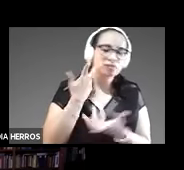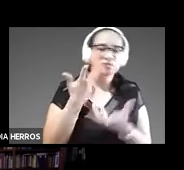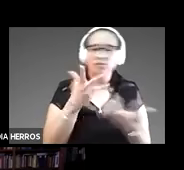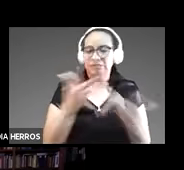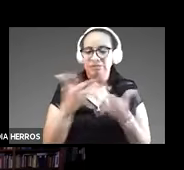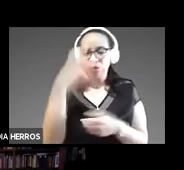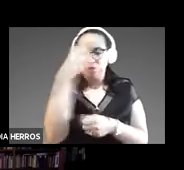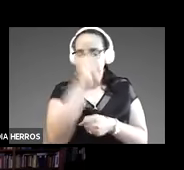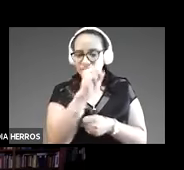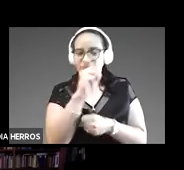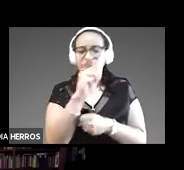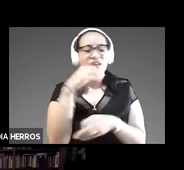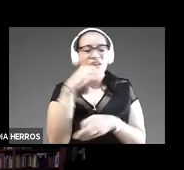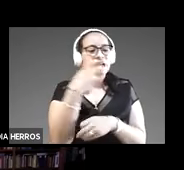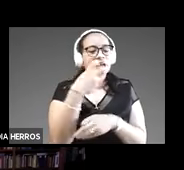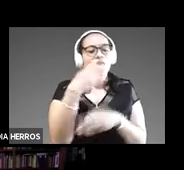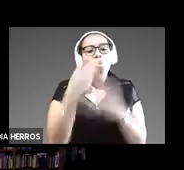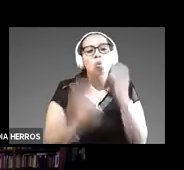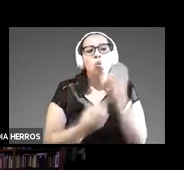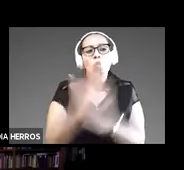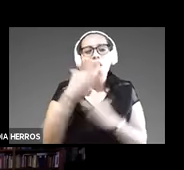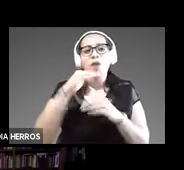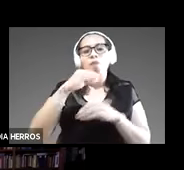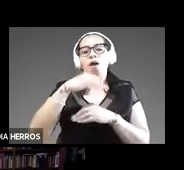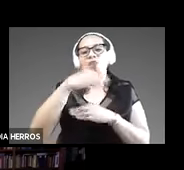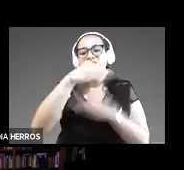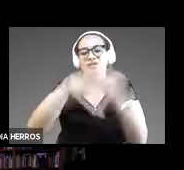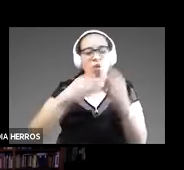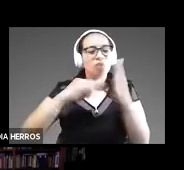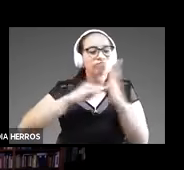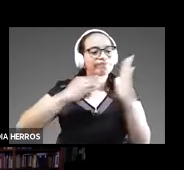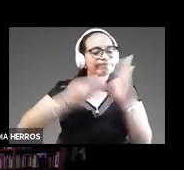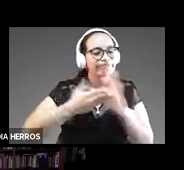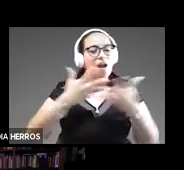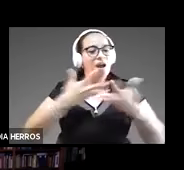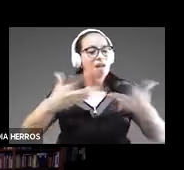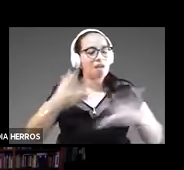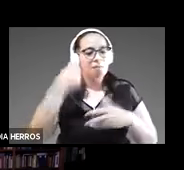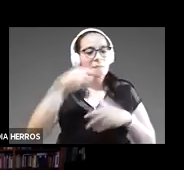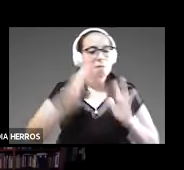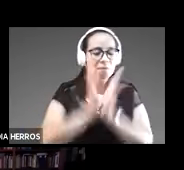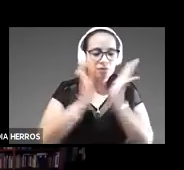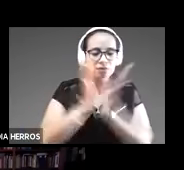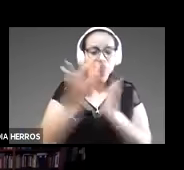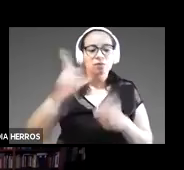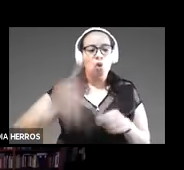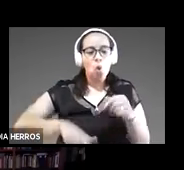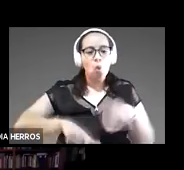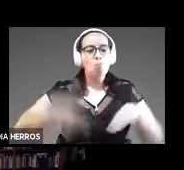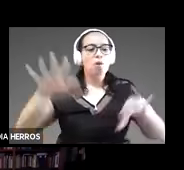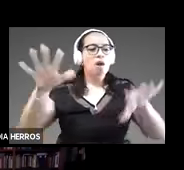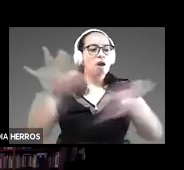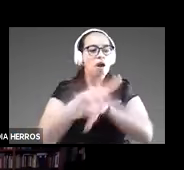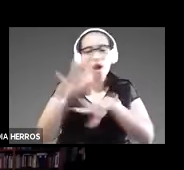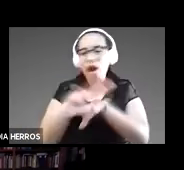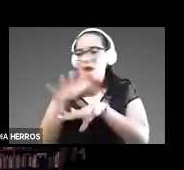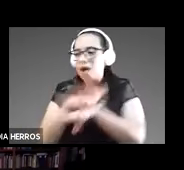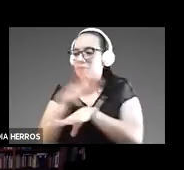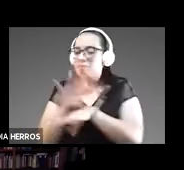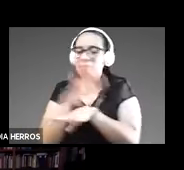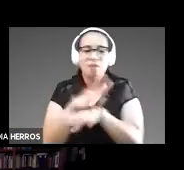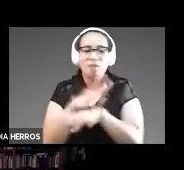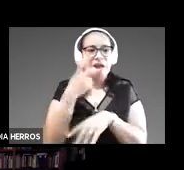Toda esta nueva estrategia grande de participación, gobernanza, cambiando la ecuación uno antes,